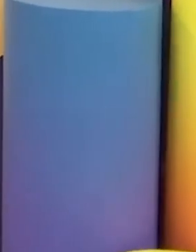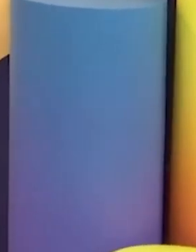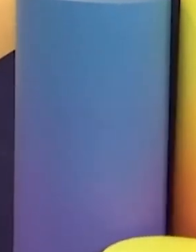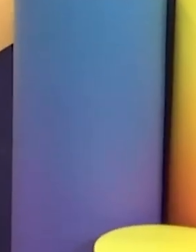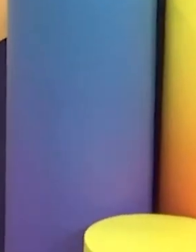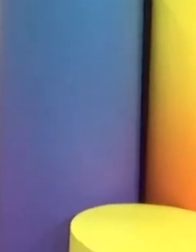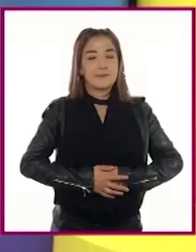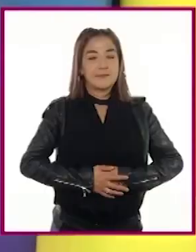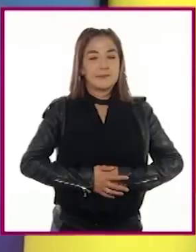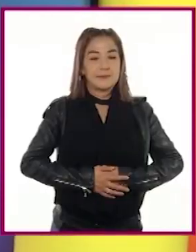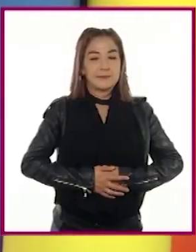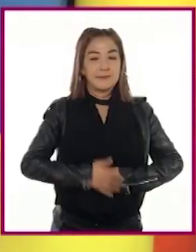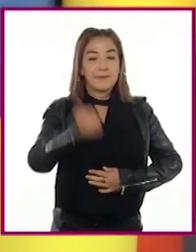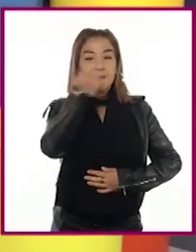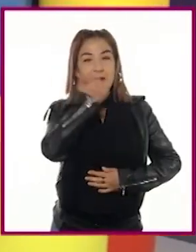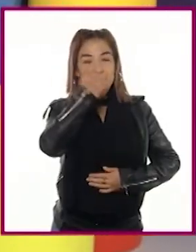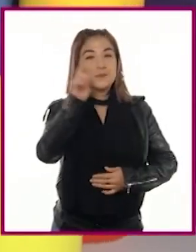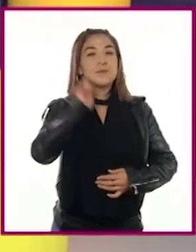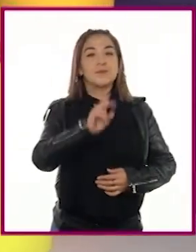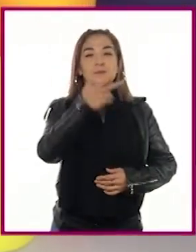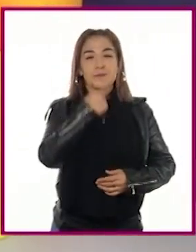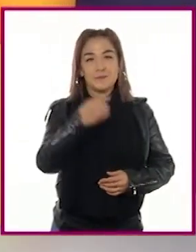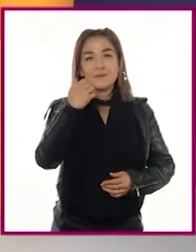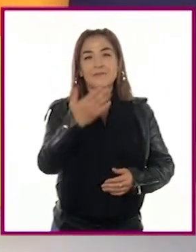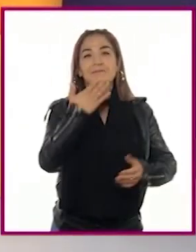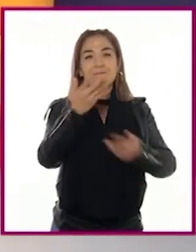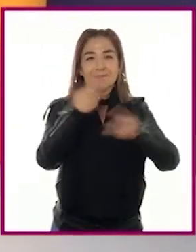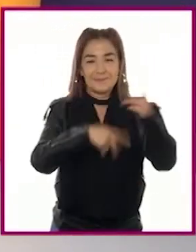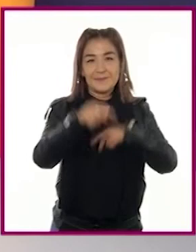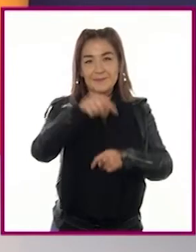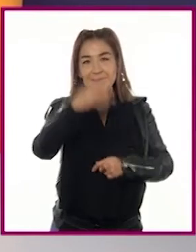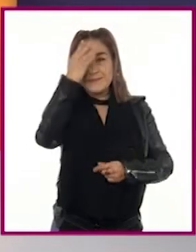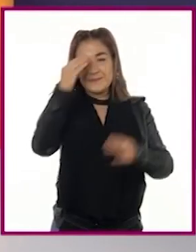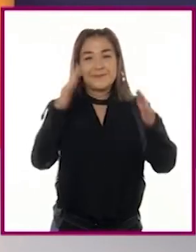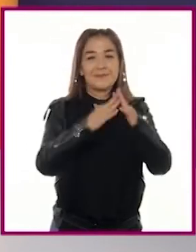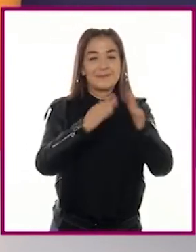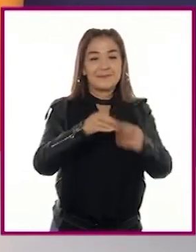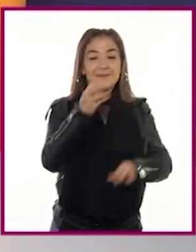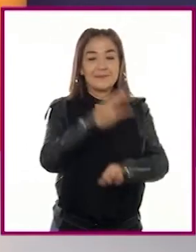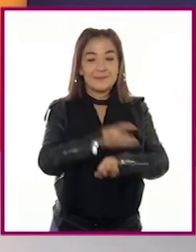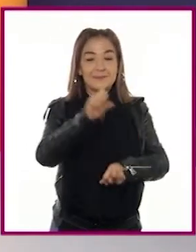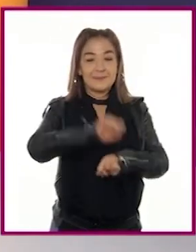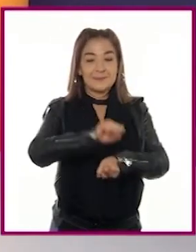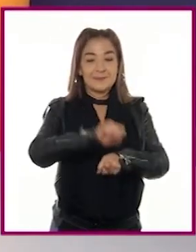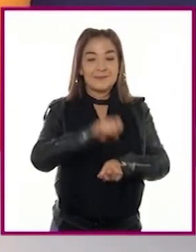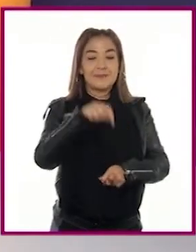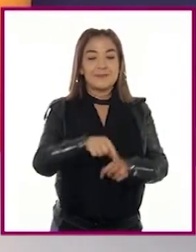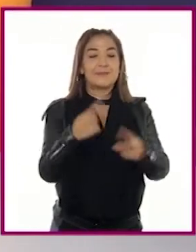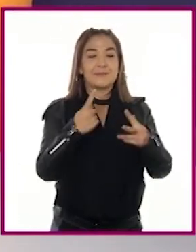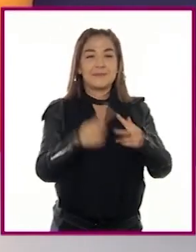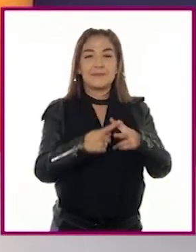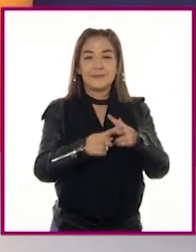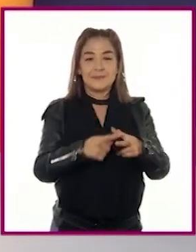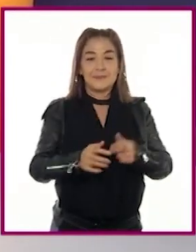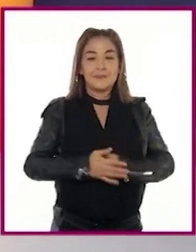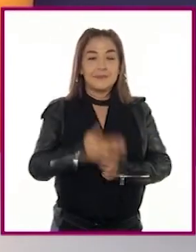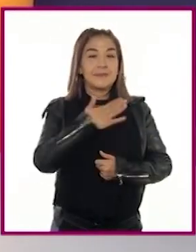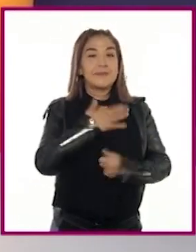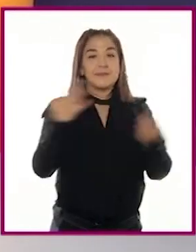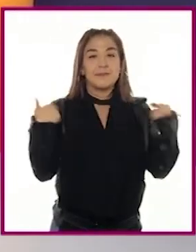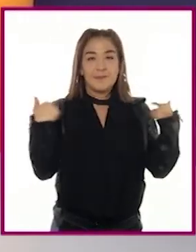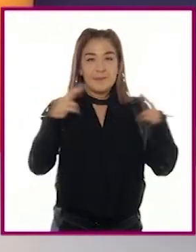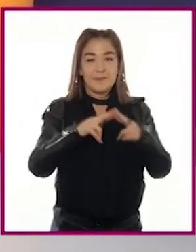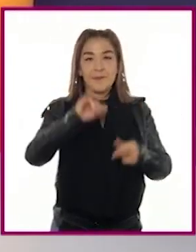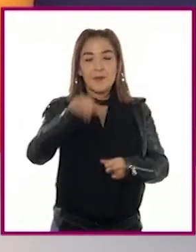alumnas y alumnos. Bienvenidos a una sesión más de Aprende en Casa de tercero de secundaria para la asignatura de Matemáticas. Soy el profesor